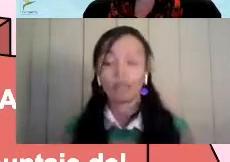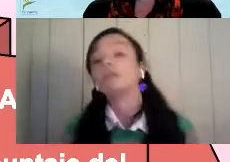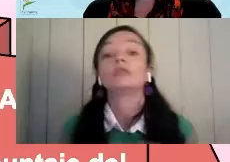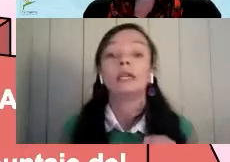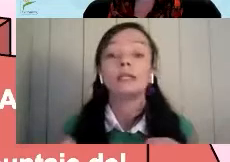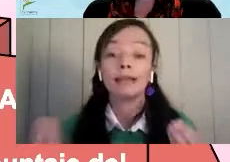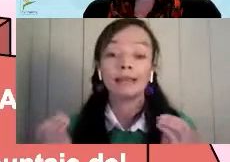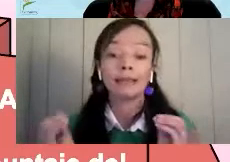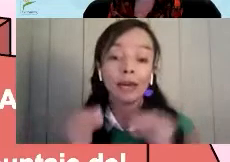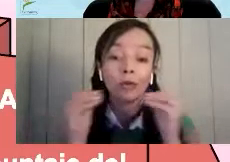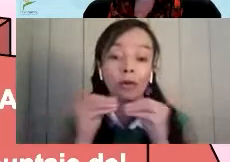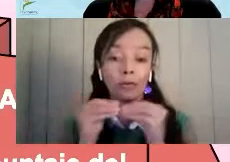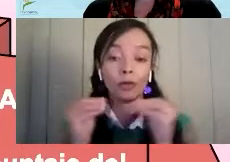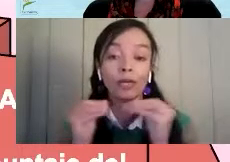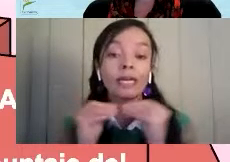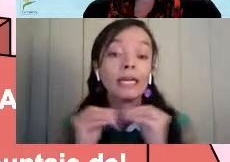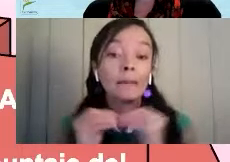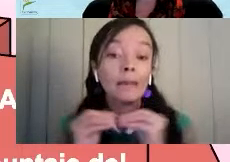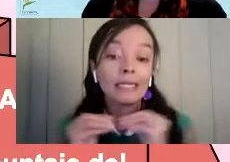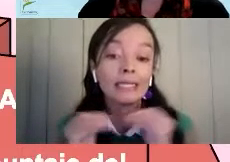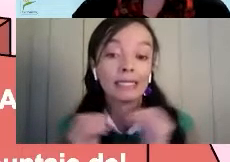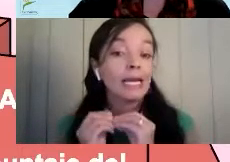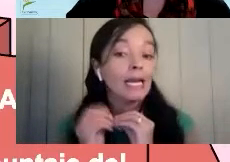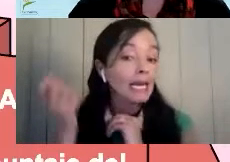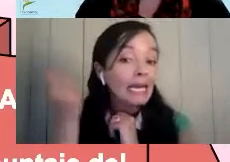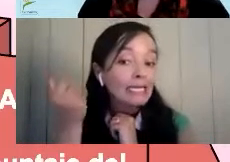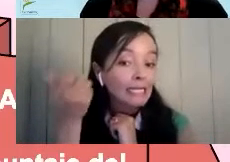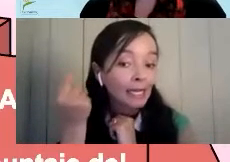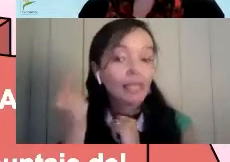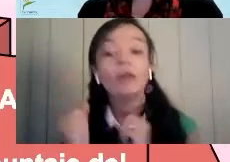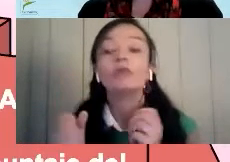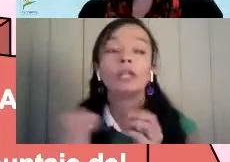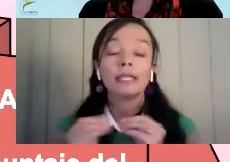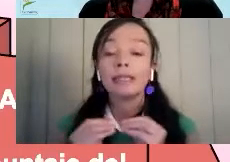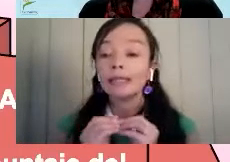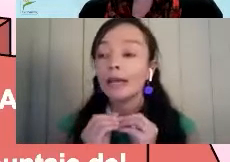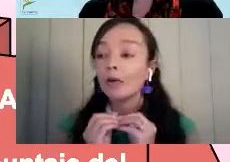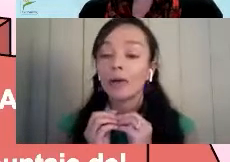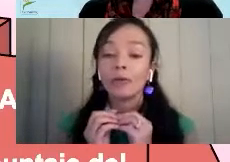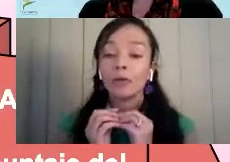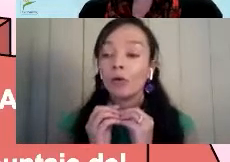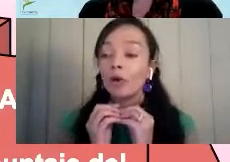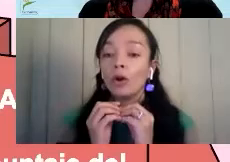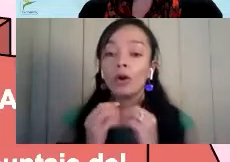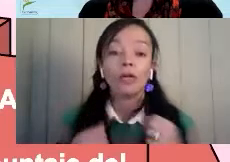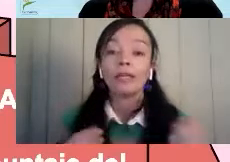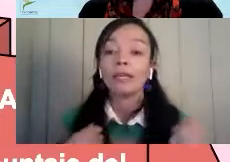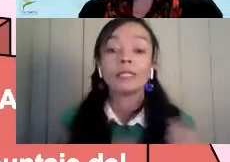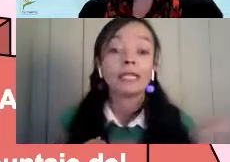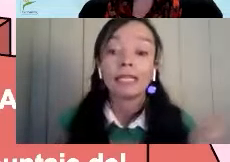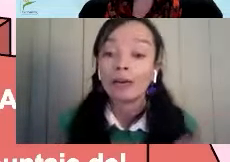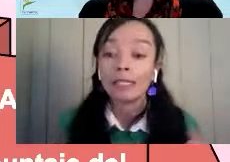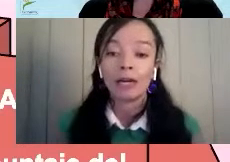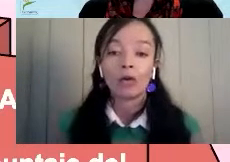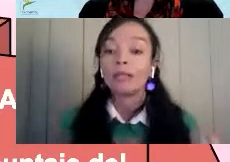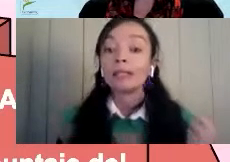pelotica. ¿Ustedes? ¿Ustedes entendieron cuando dijo que quería más leche? ¿Ustedes entendieron cuando le dijeron